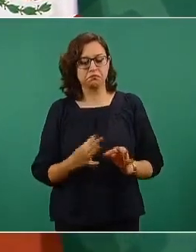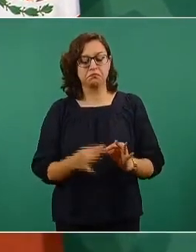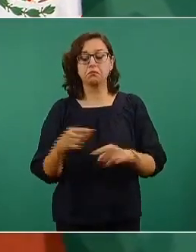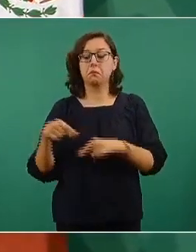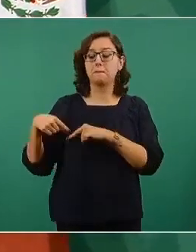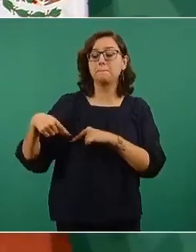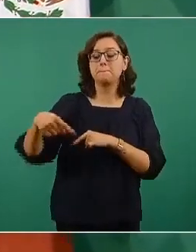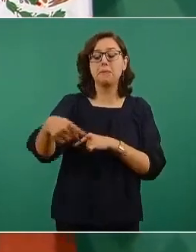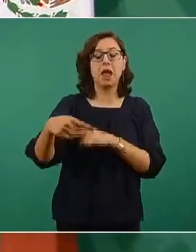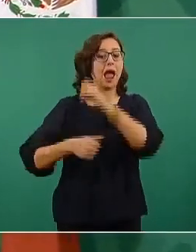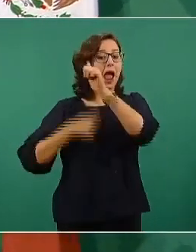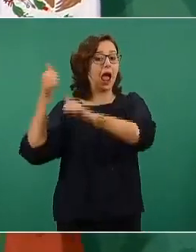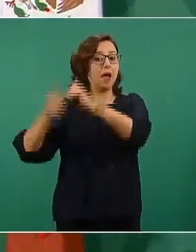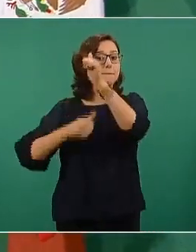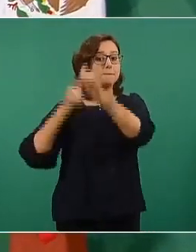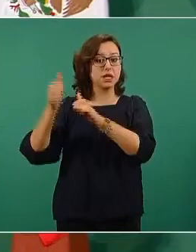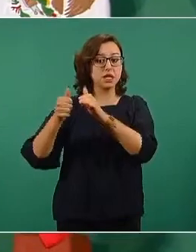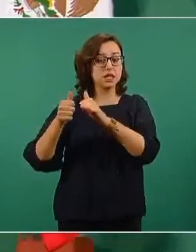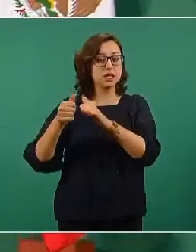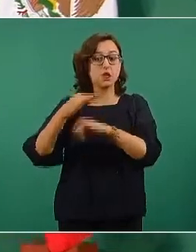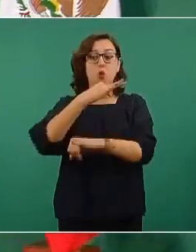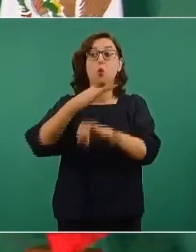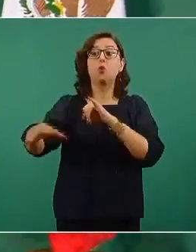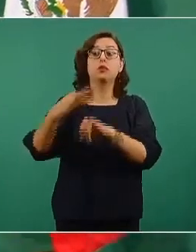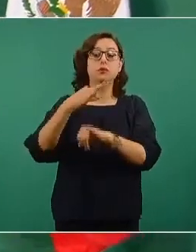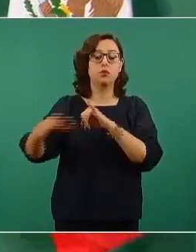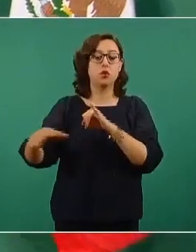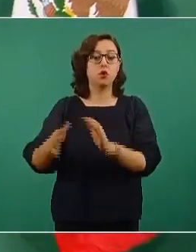este mes ya comenzamos